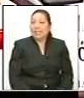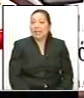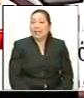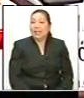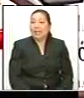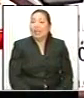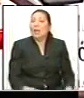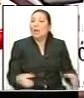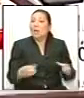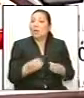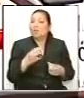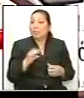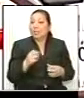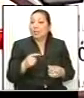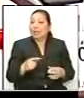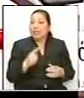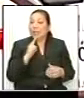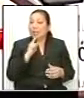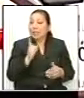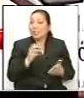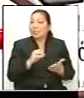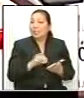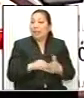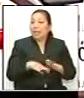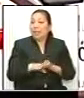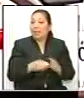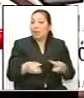La comisión de inteligencia estaría